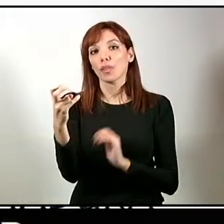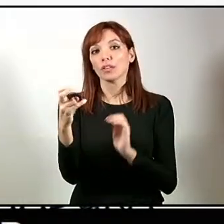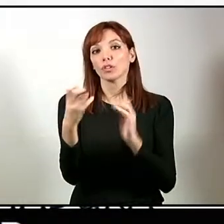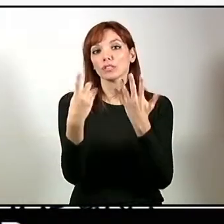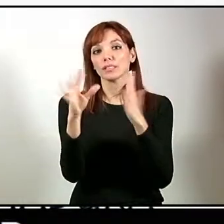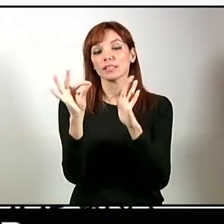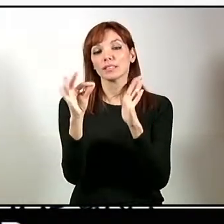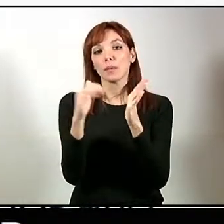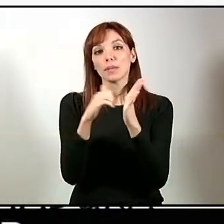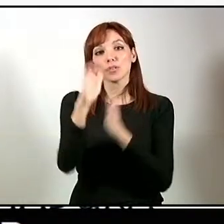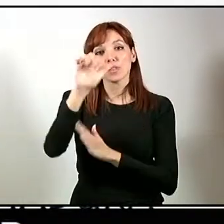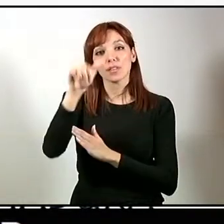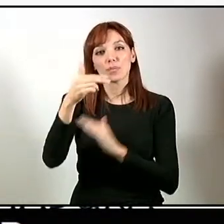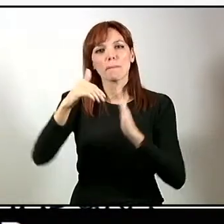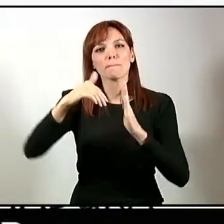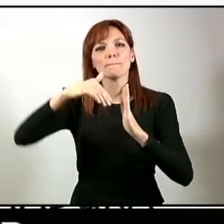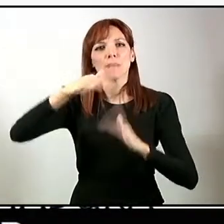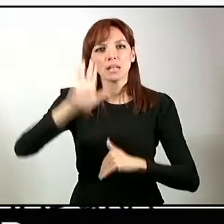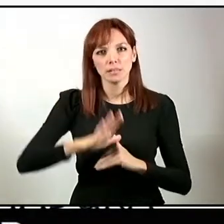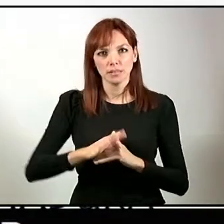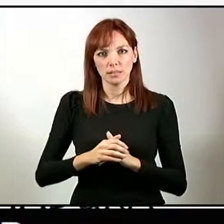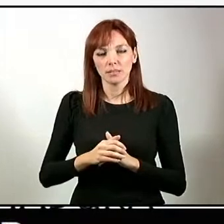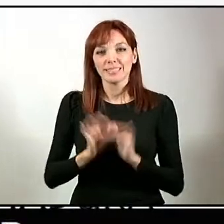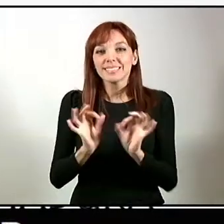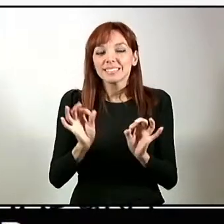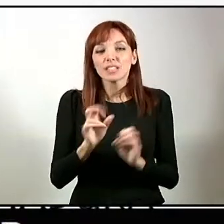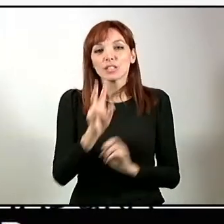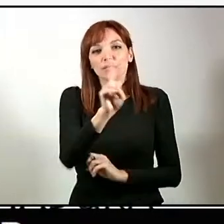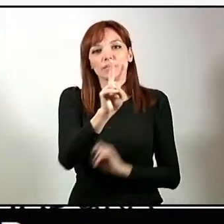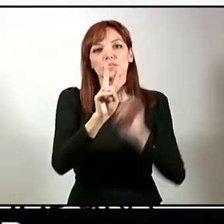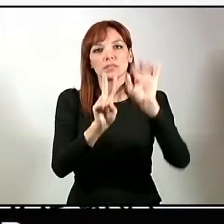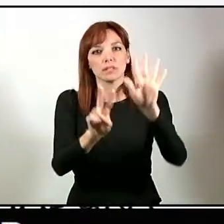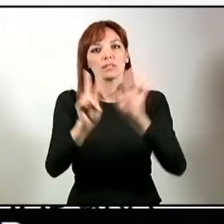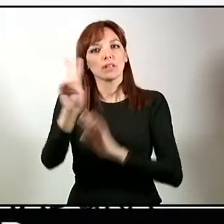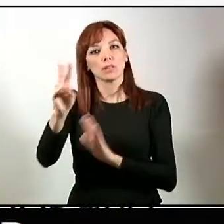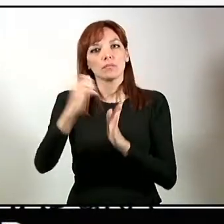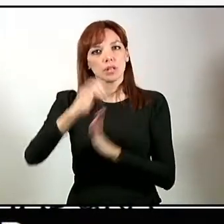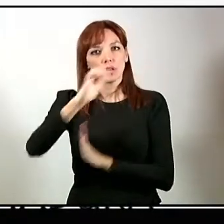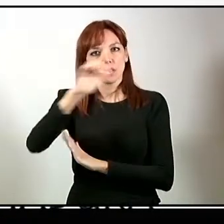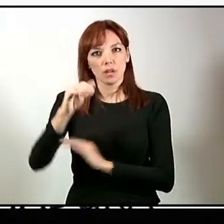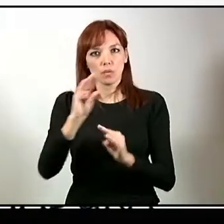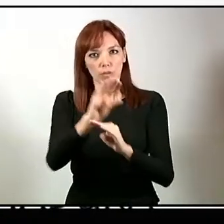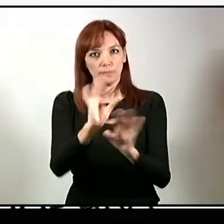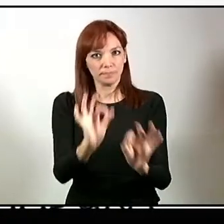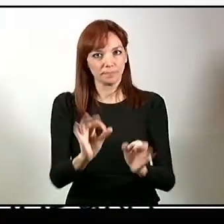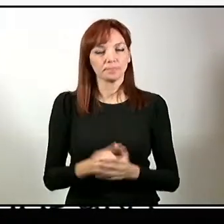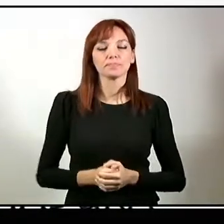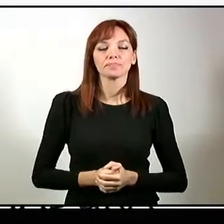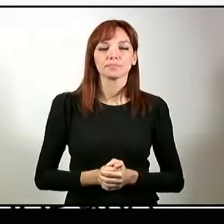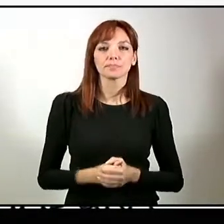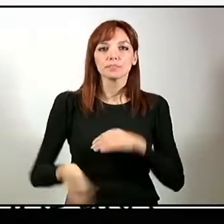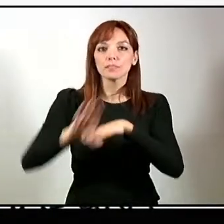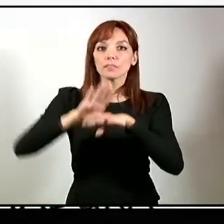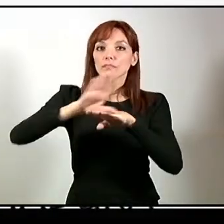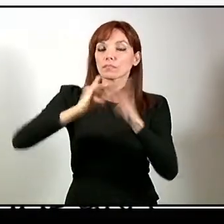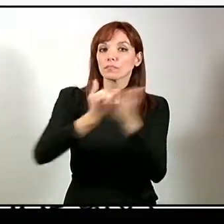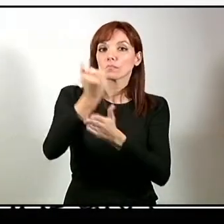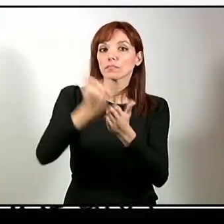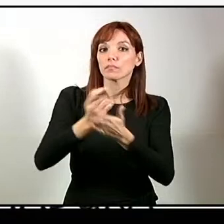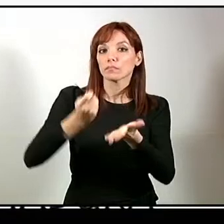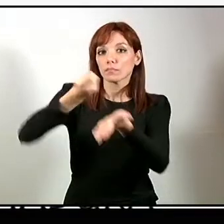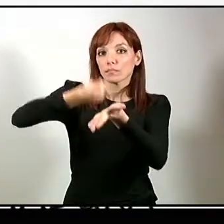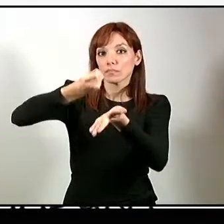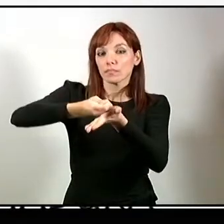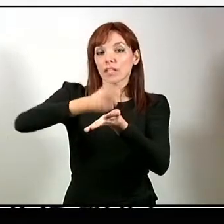260 millones de euros, en concreto 272 millones de euros. La Consejería de Agricultura pone